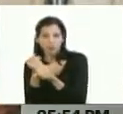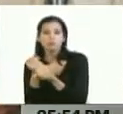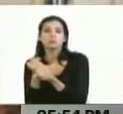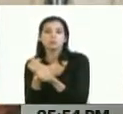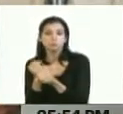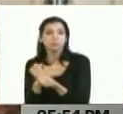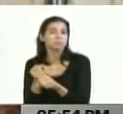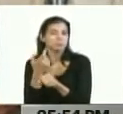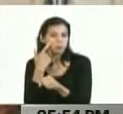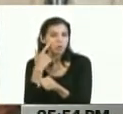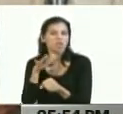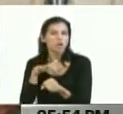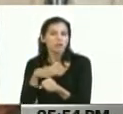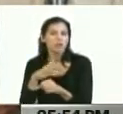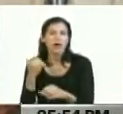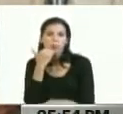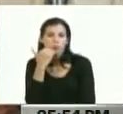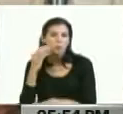Carabobo.